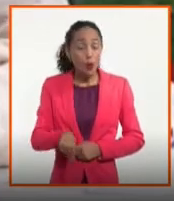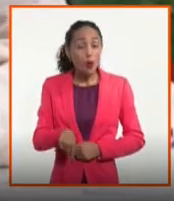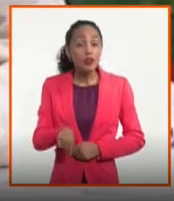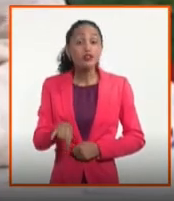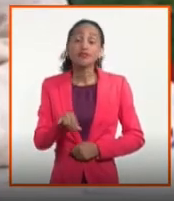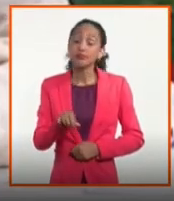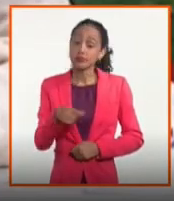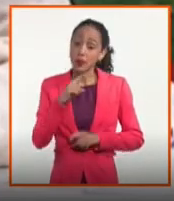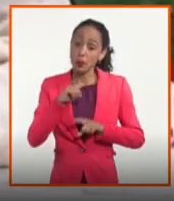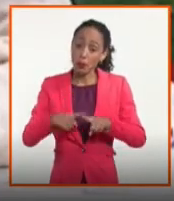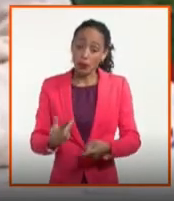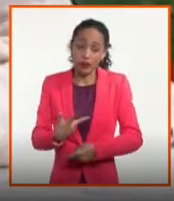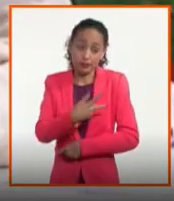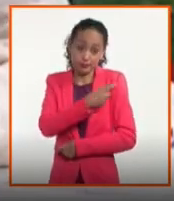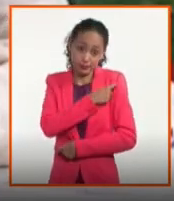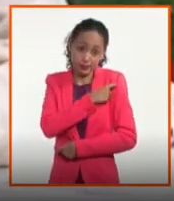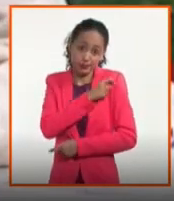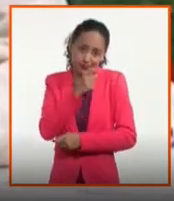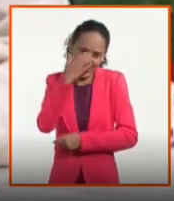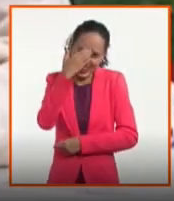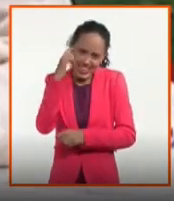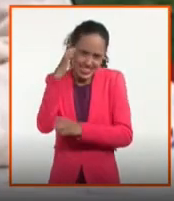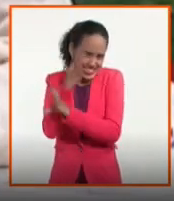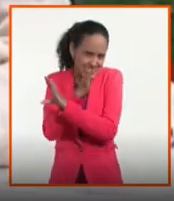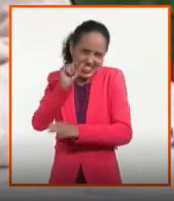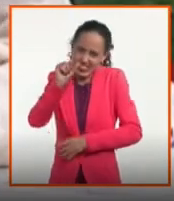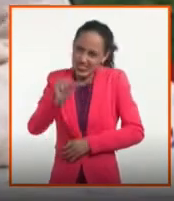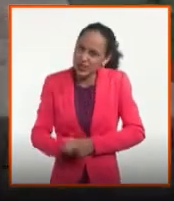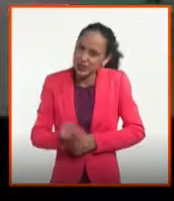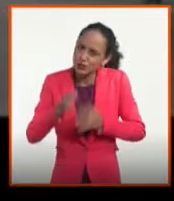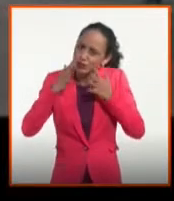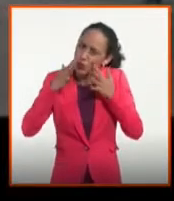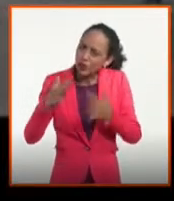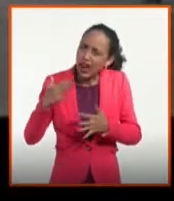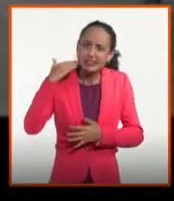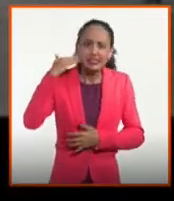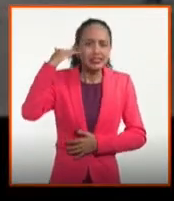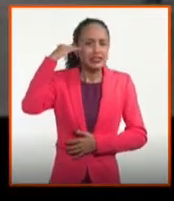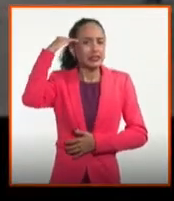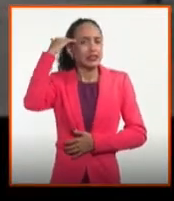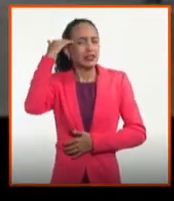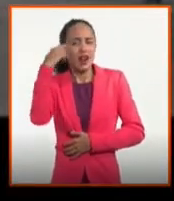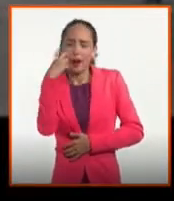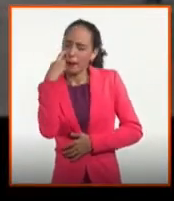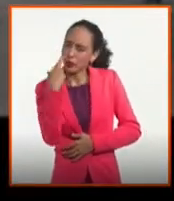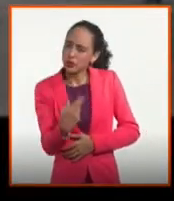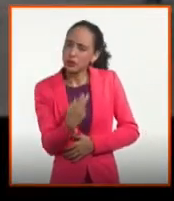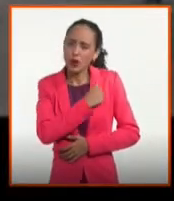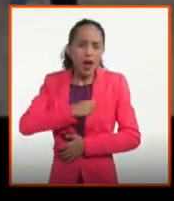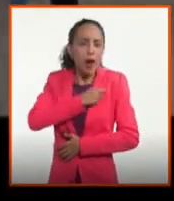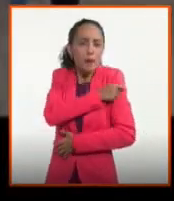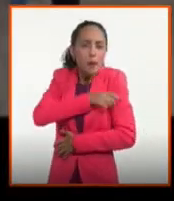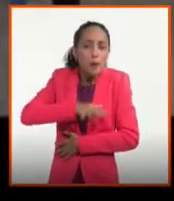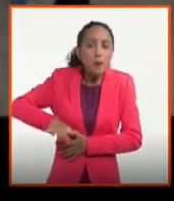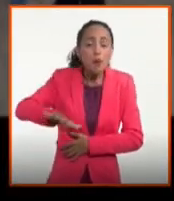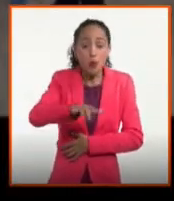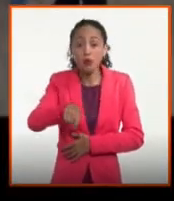científico gloria a ellos y deben dar reconocimiento y el amor de nuestro pueblo que siente por lo que han hecho